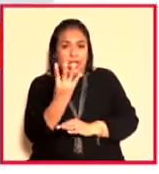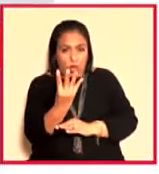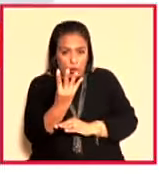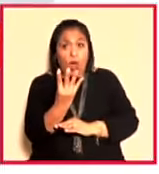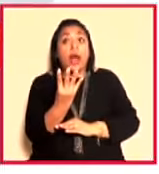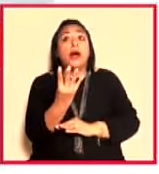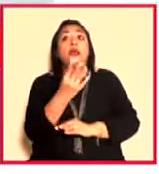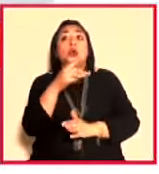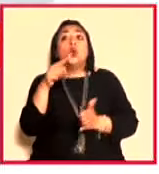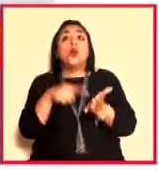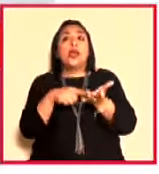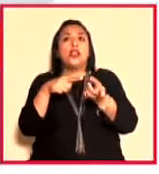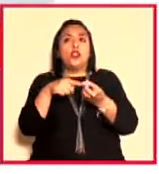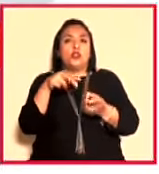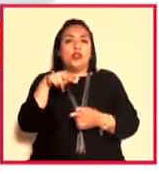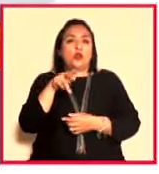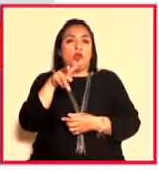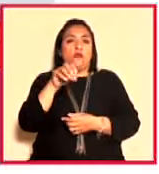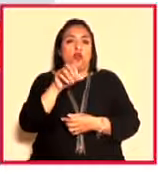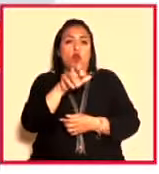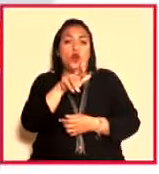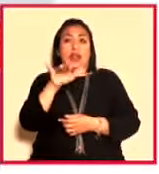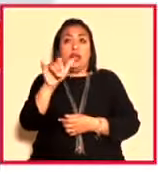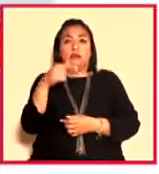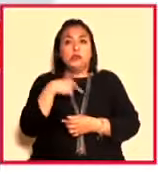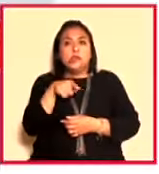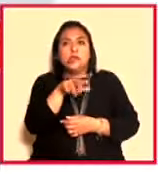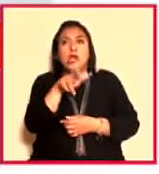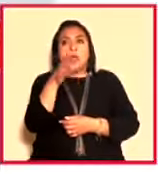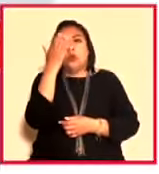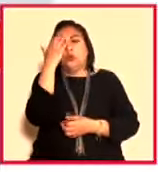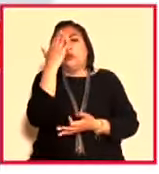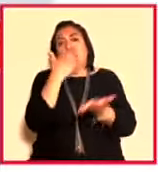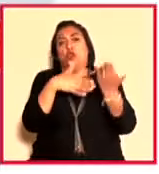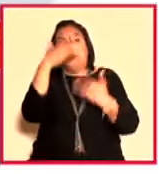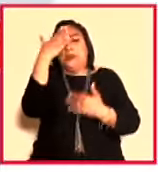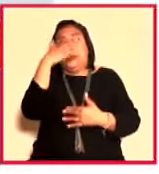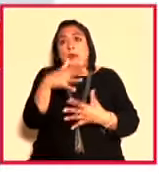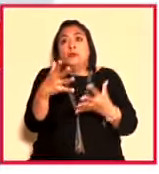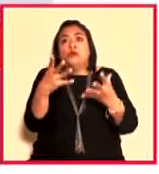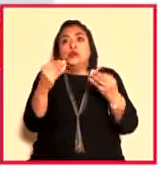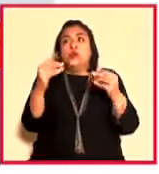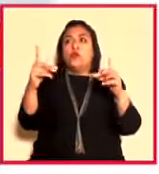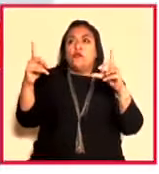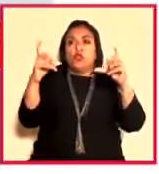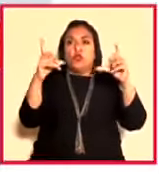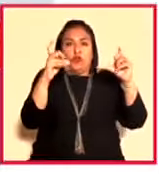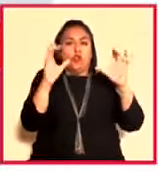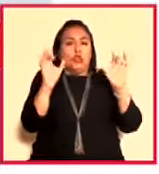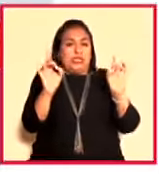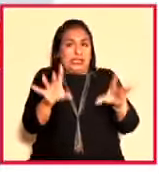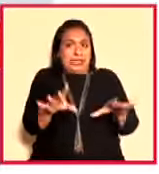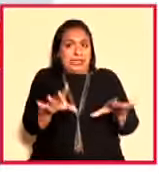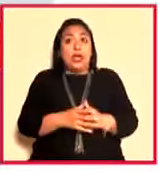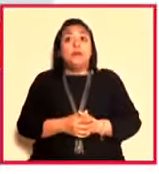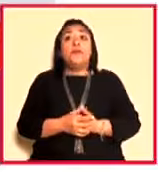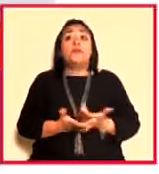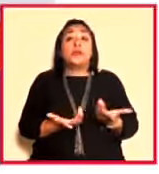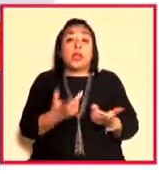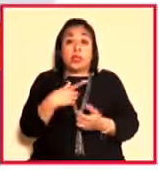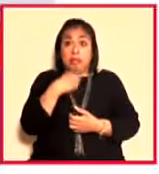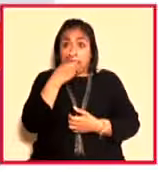Nueva Orleans. Un ícono que todos reconocemos y frente al cual muchos se han tomado fotografías. No podemos decir lo